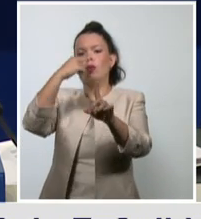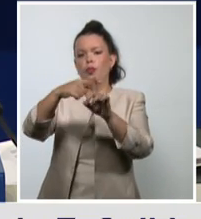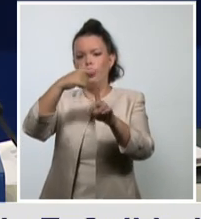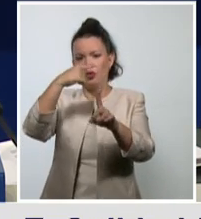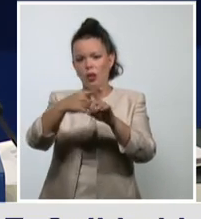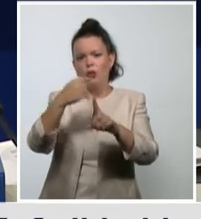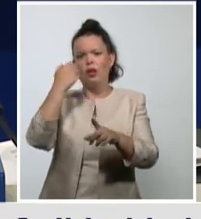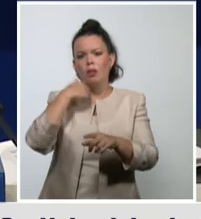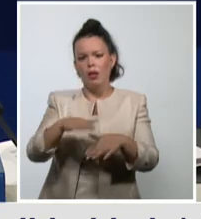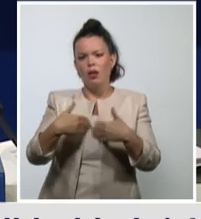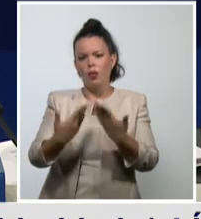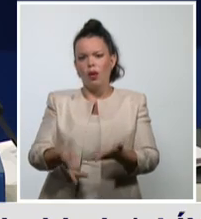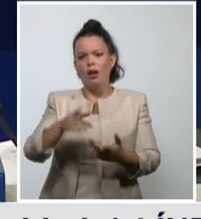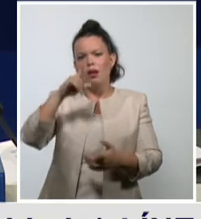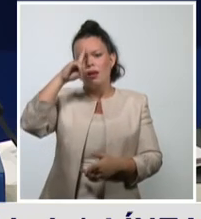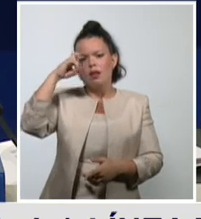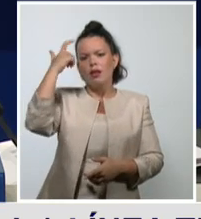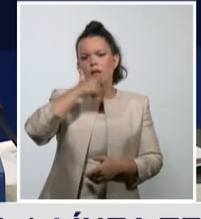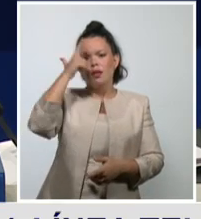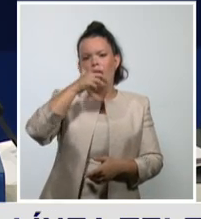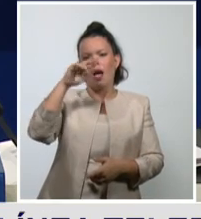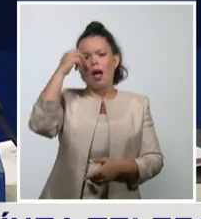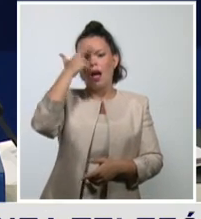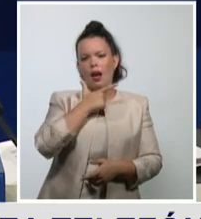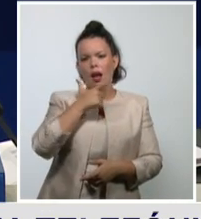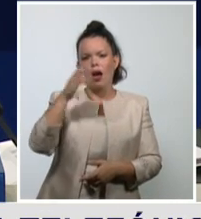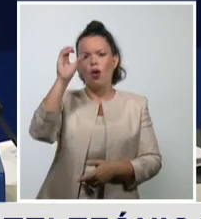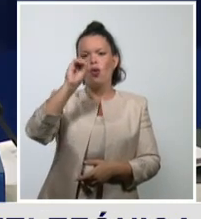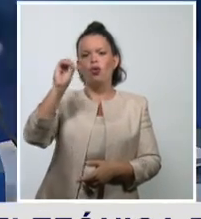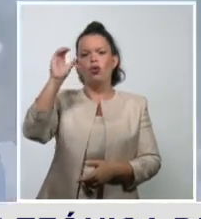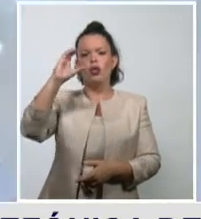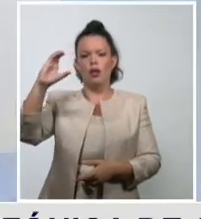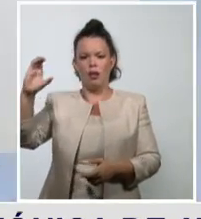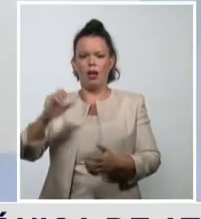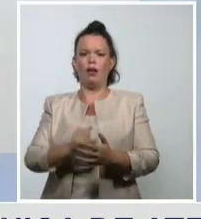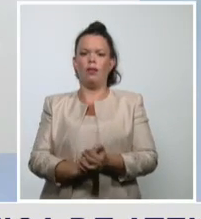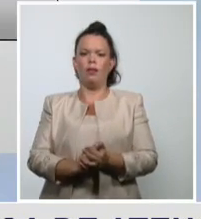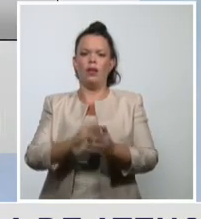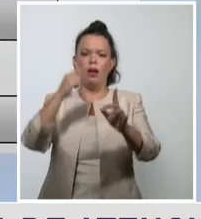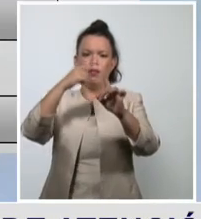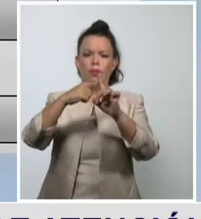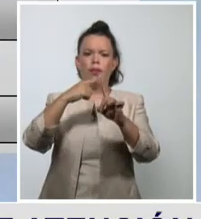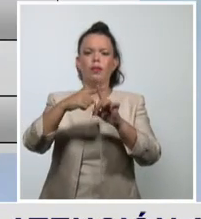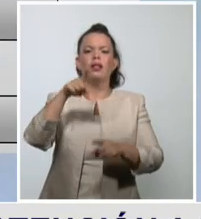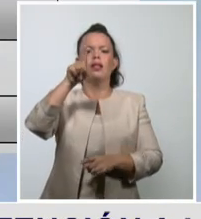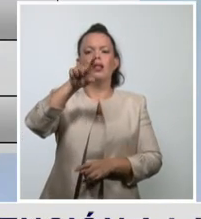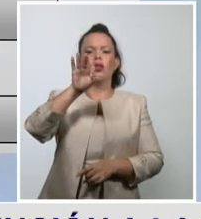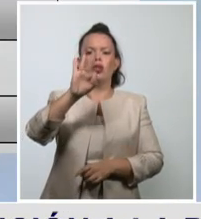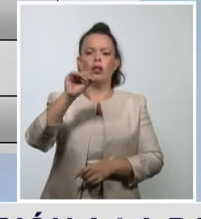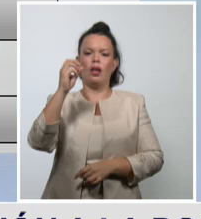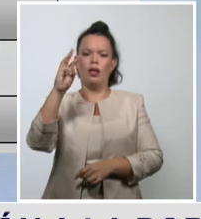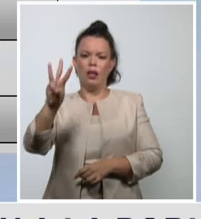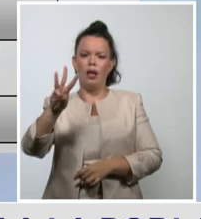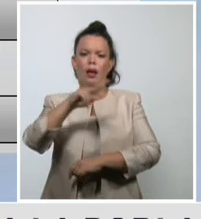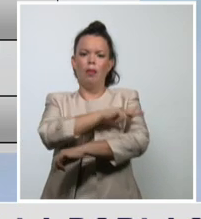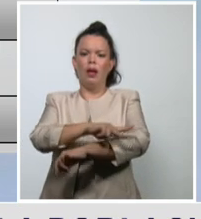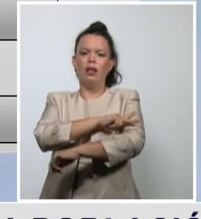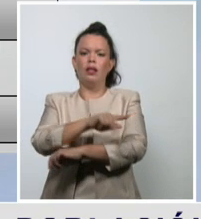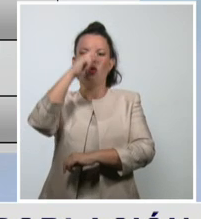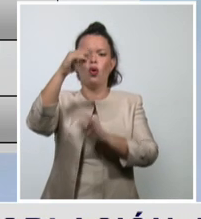Sahara Occidental. Por lo tanto, ya suman 183 países. Se acumulan un total de